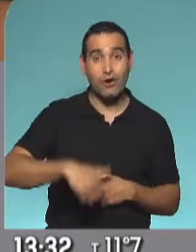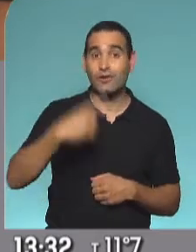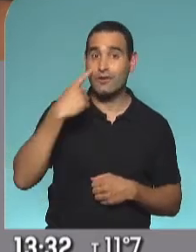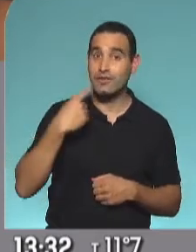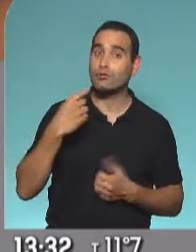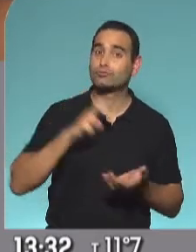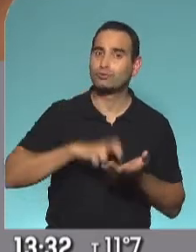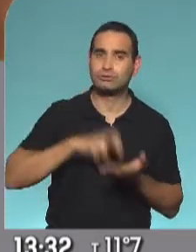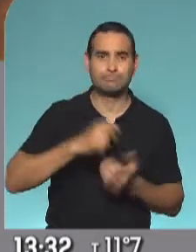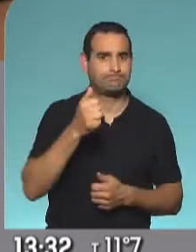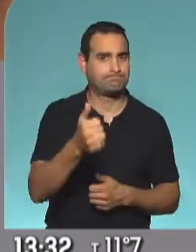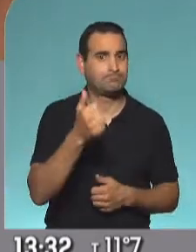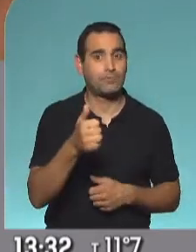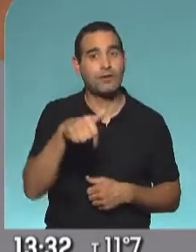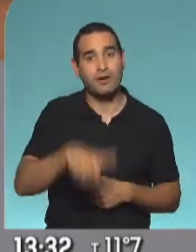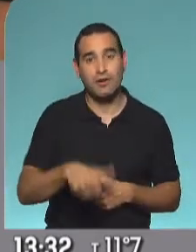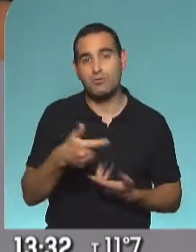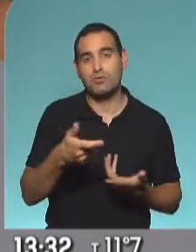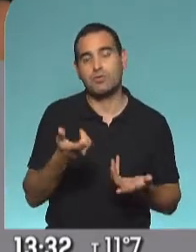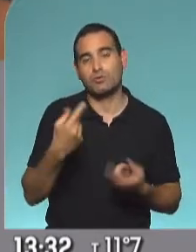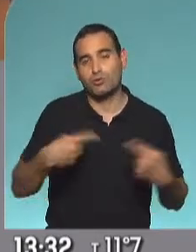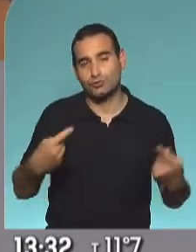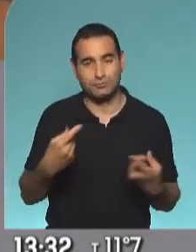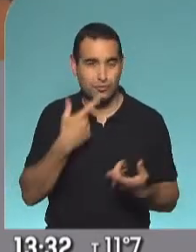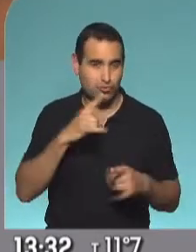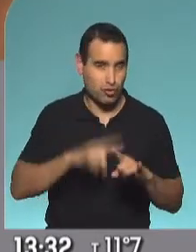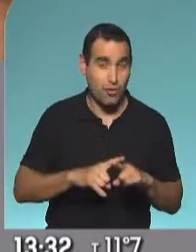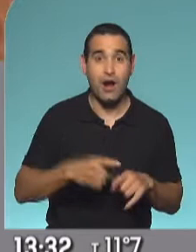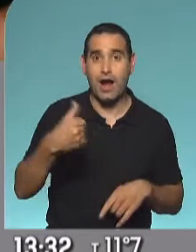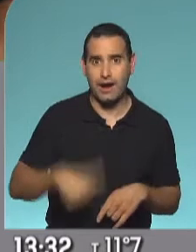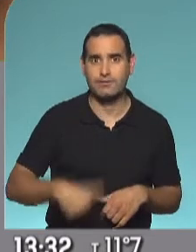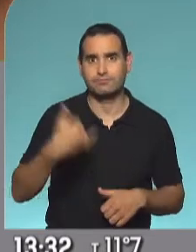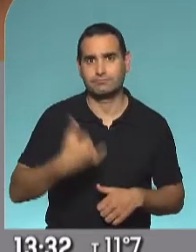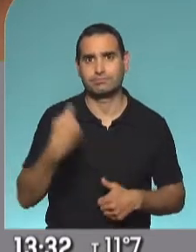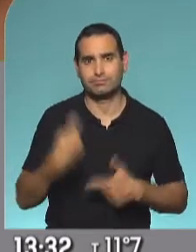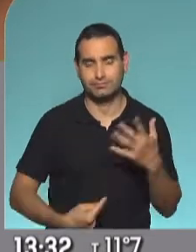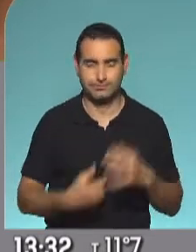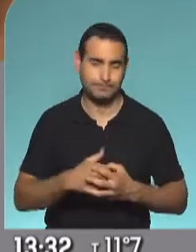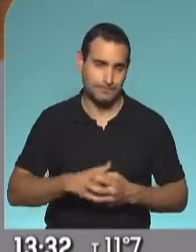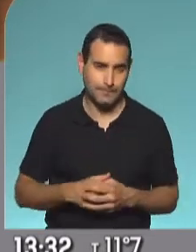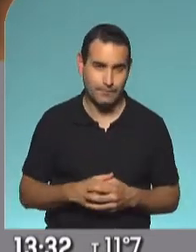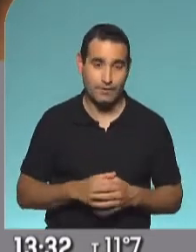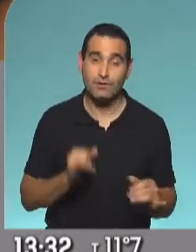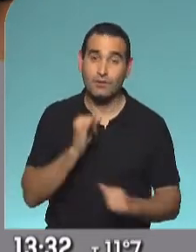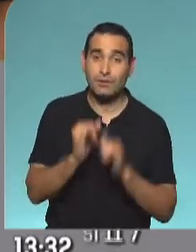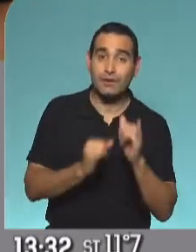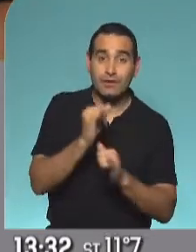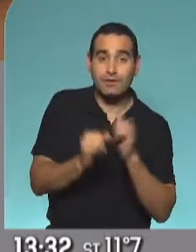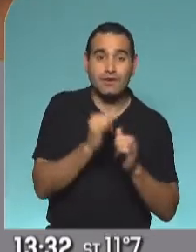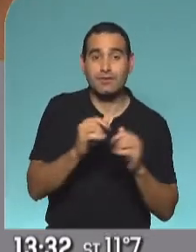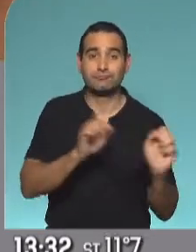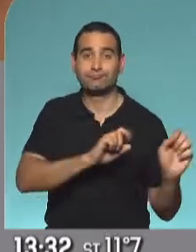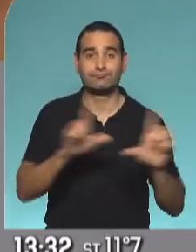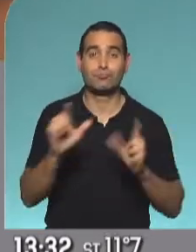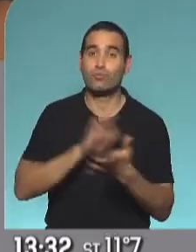buenas noticias, en este caso en el mundo de los espectáculos, y hay mucho para ver. Vamos a comenzar entonces con la renovación de la pantalla